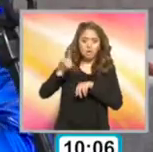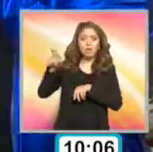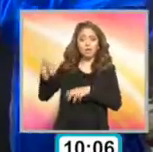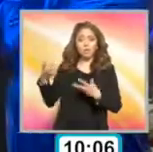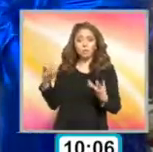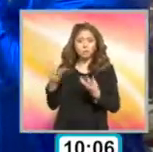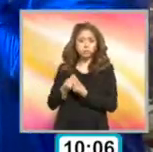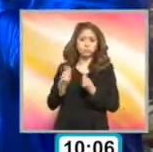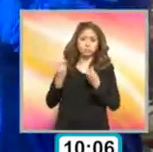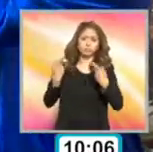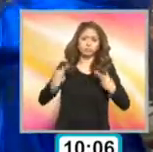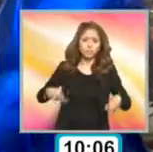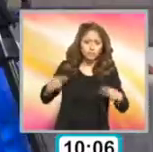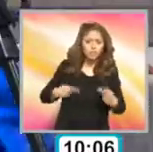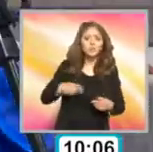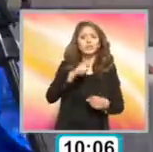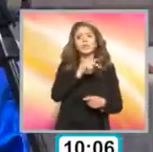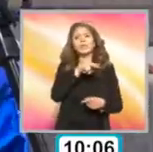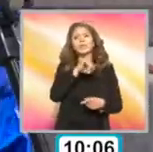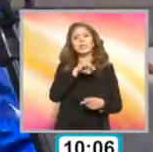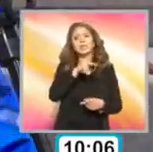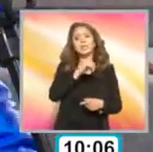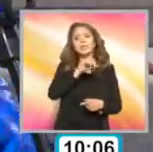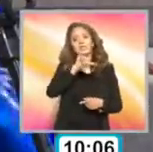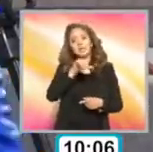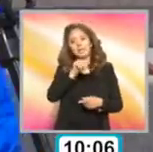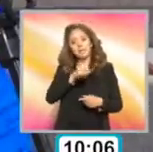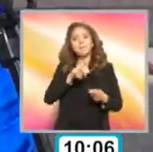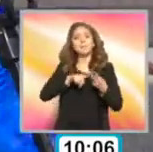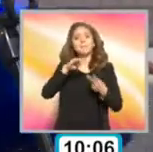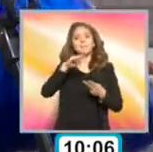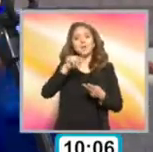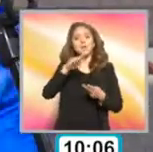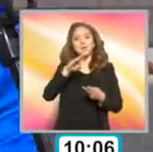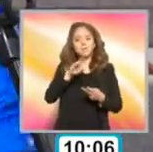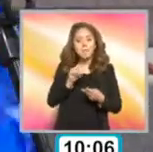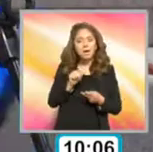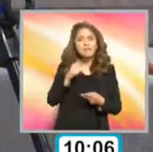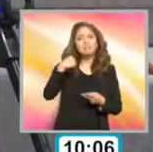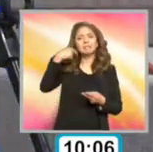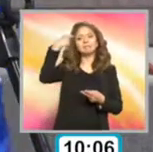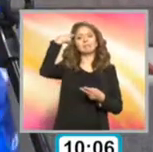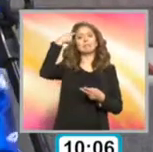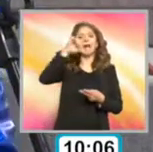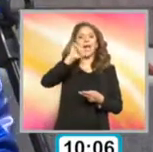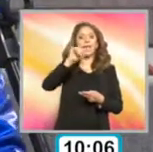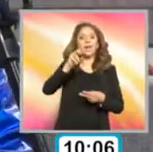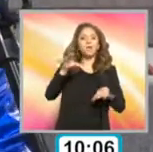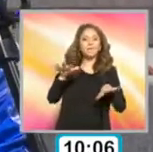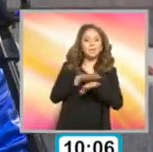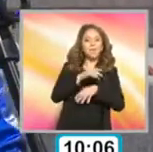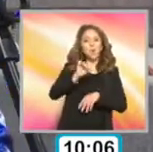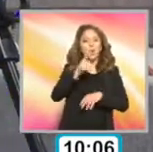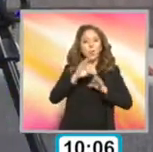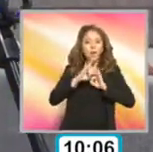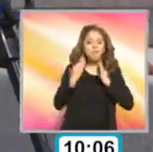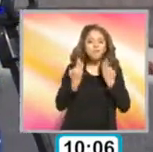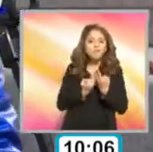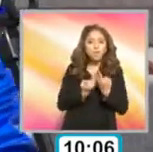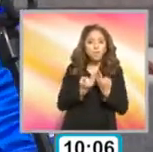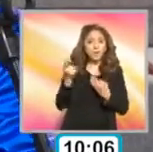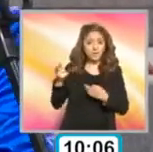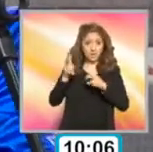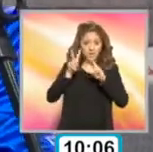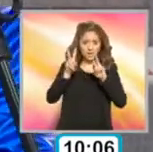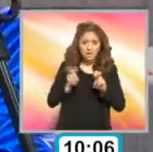música. trabajado, sí, con Nicky Jam, con Maluma. Y bueno, queríamos cambiar un poco el estilo de Los Ajenos, como una nueva era, digámoslo así. Y ya este tema